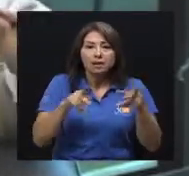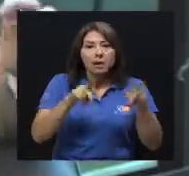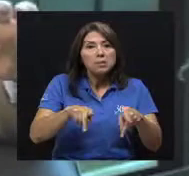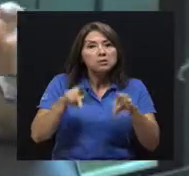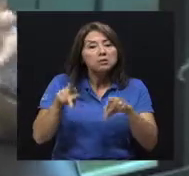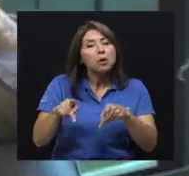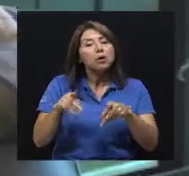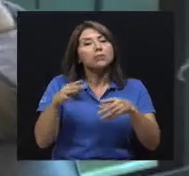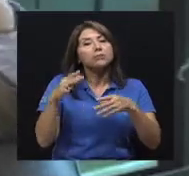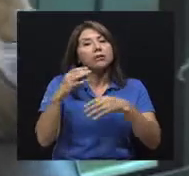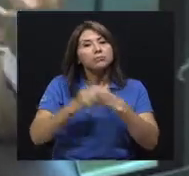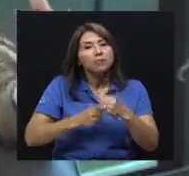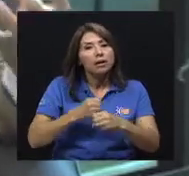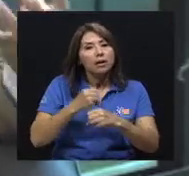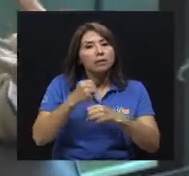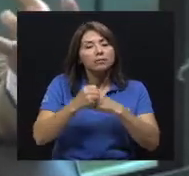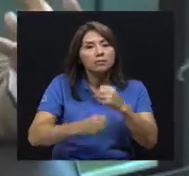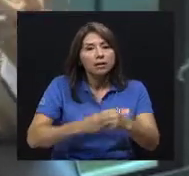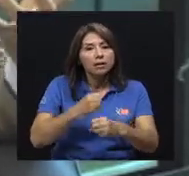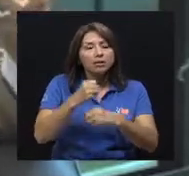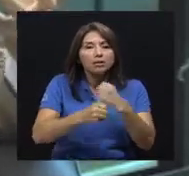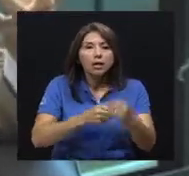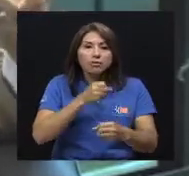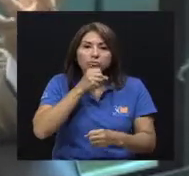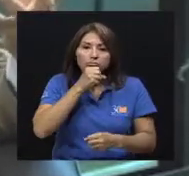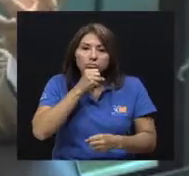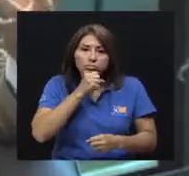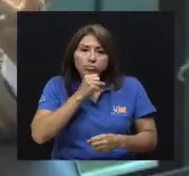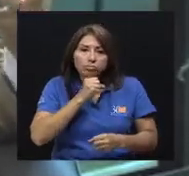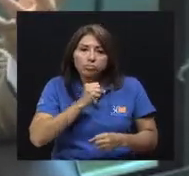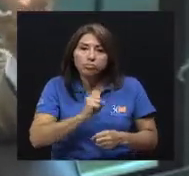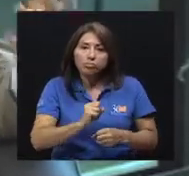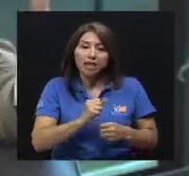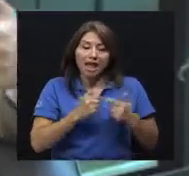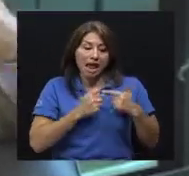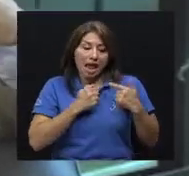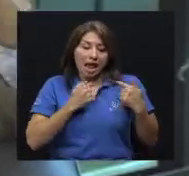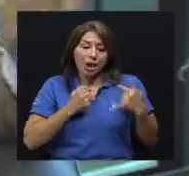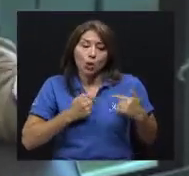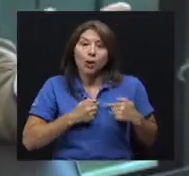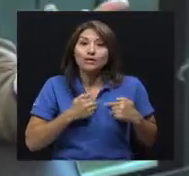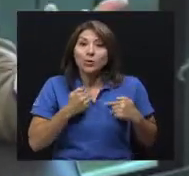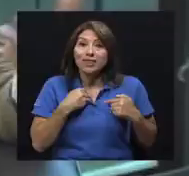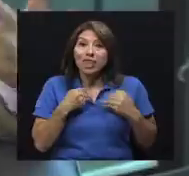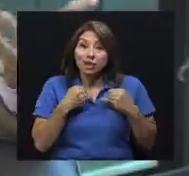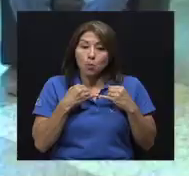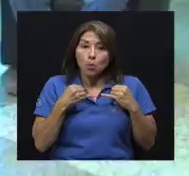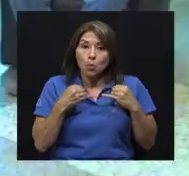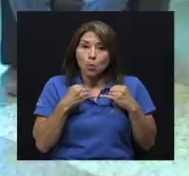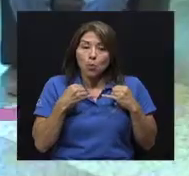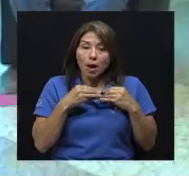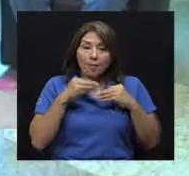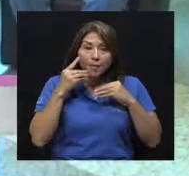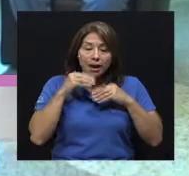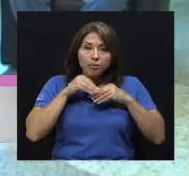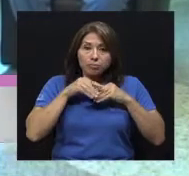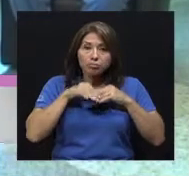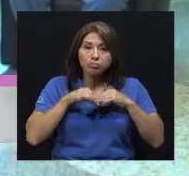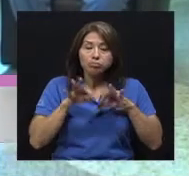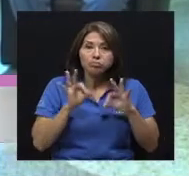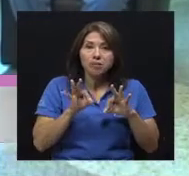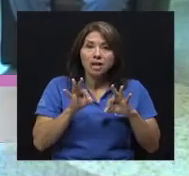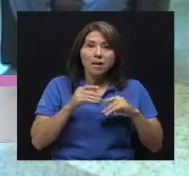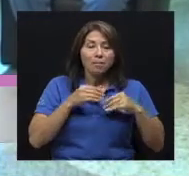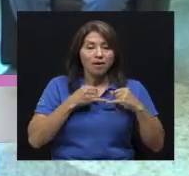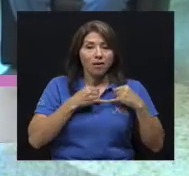envejece, la parte eléctrica del corazón, el cableado, por decirlo así, que tiene el corazón para generar un impulso, falla. Y